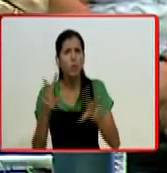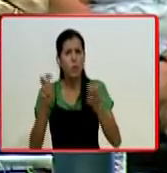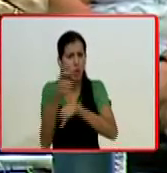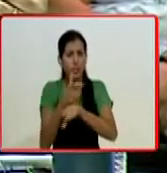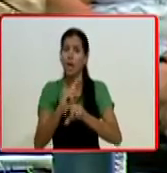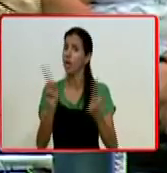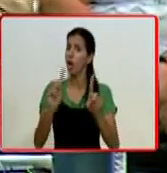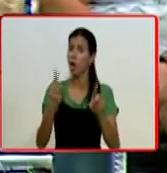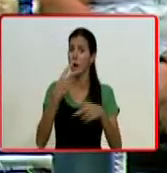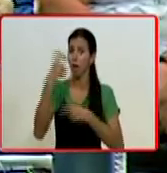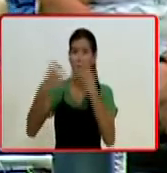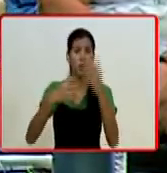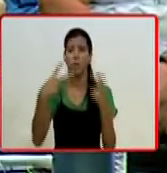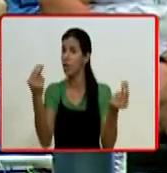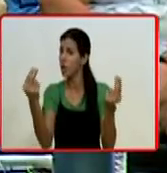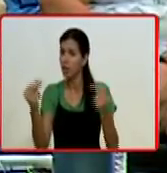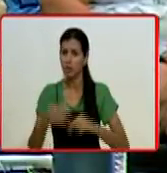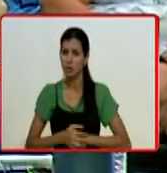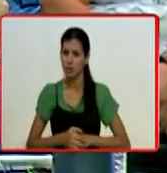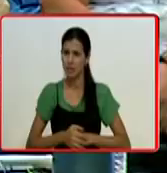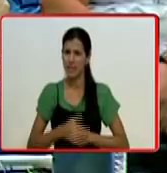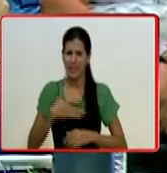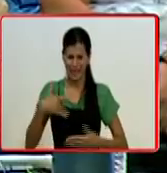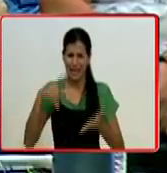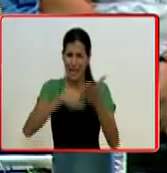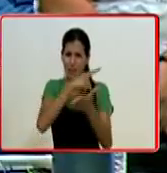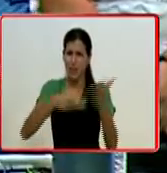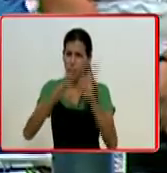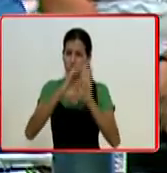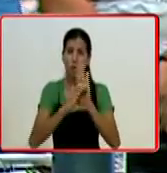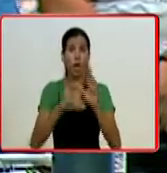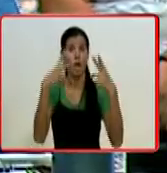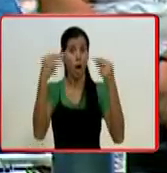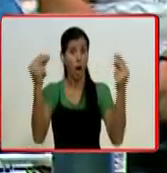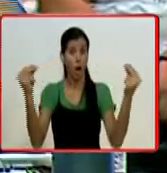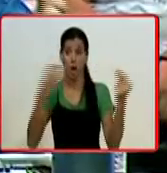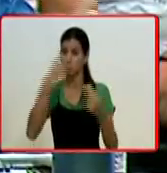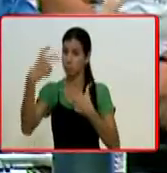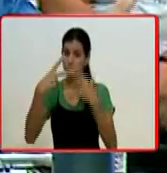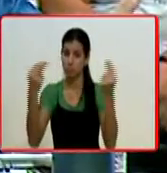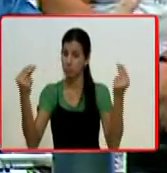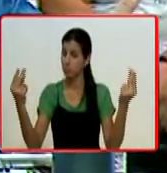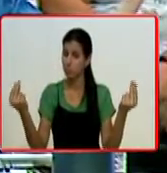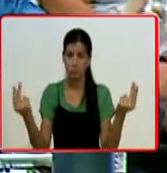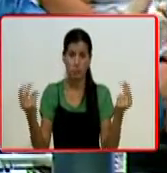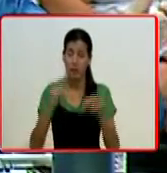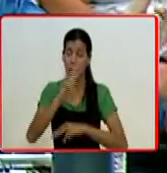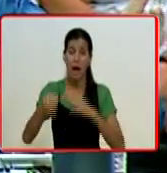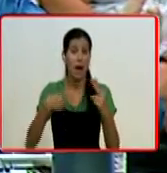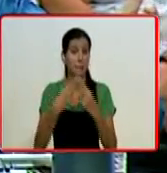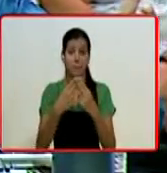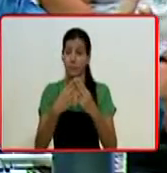y pretende eliminar esta Constitución? Jamás.